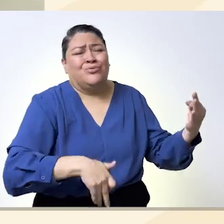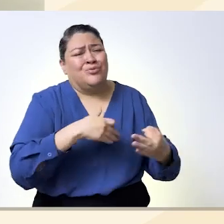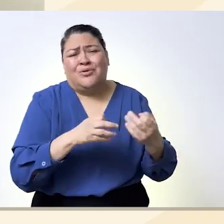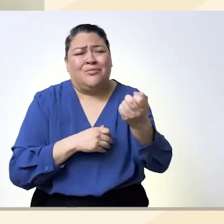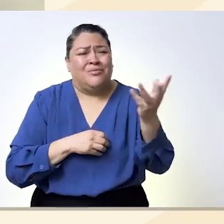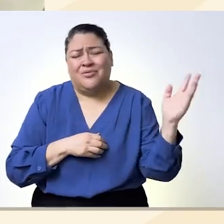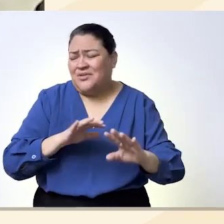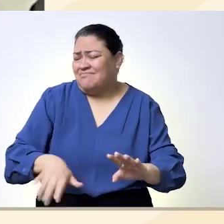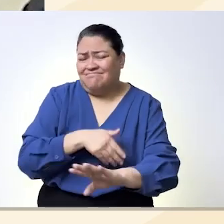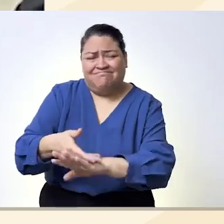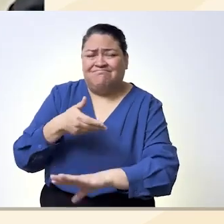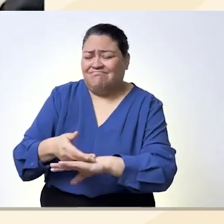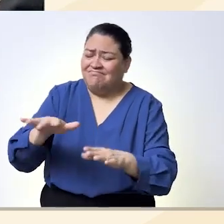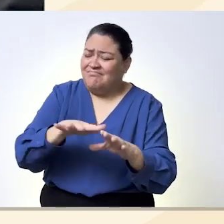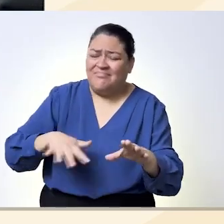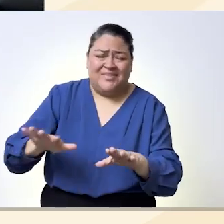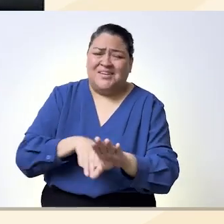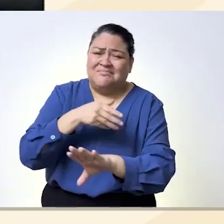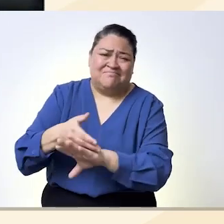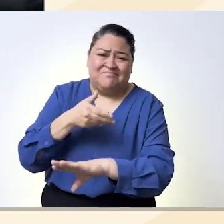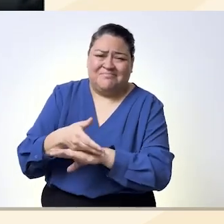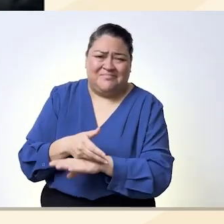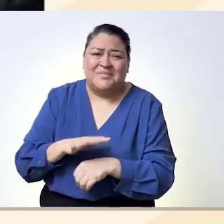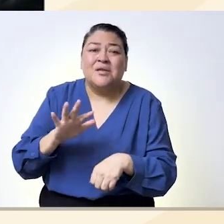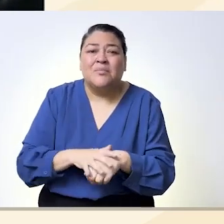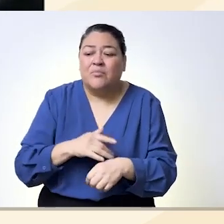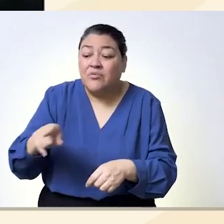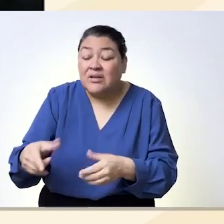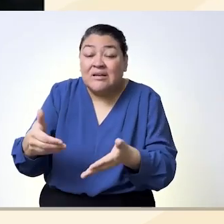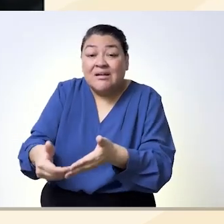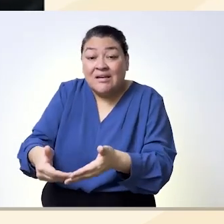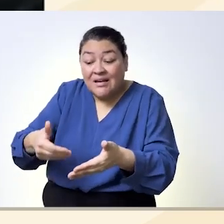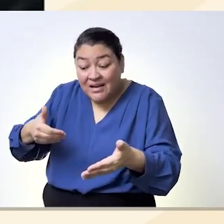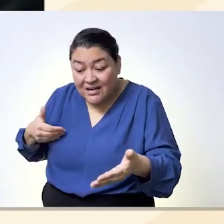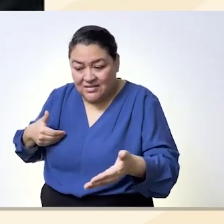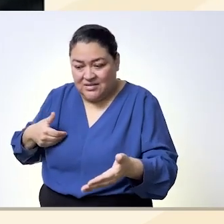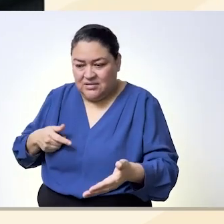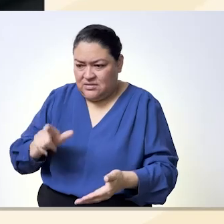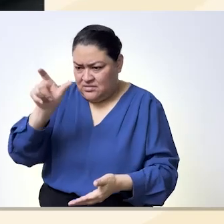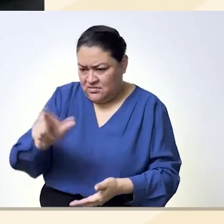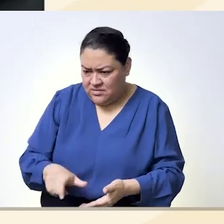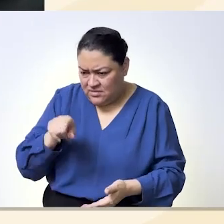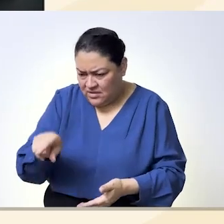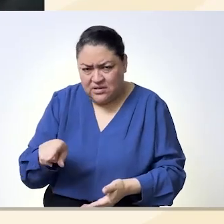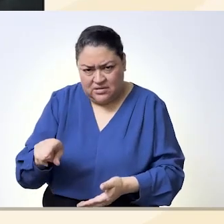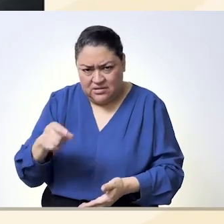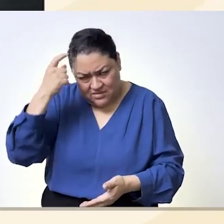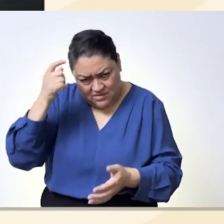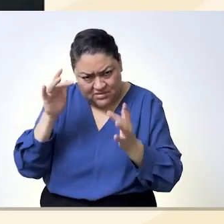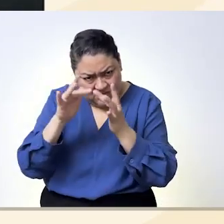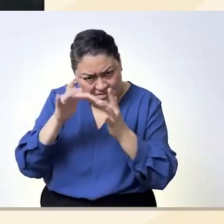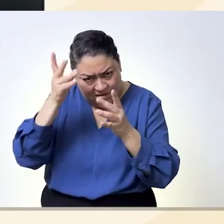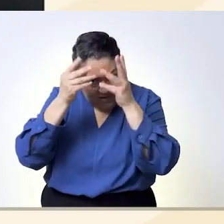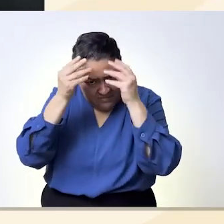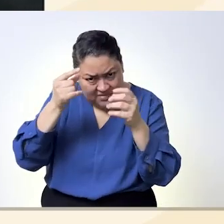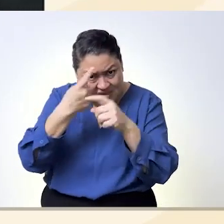y creo que la falta de detección de el cruce de la neurodivergencia y todo lo demás, pues es un poco lo que tiene la banda en un